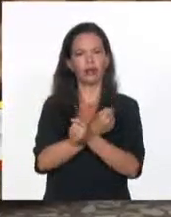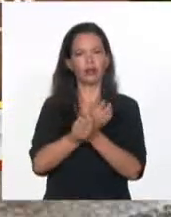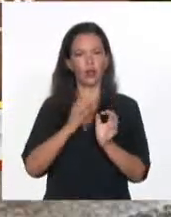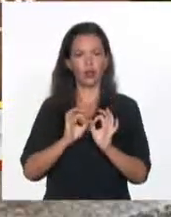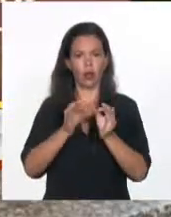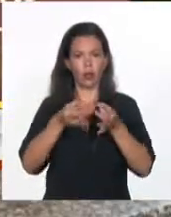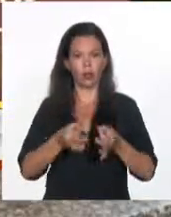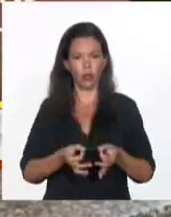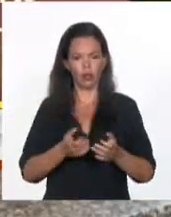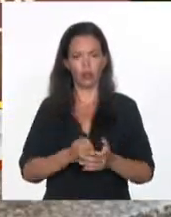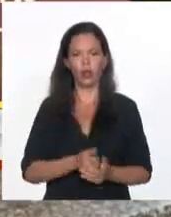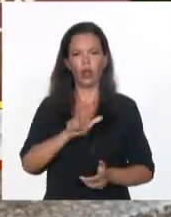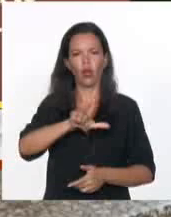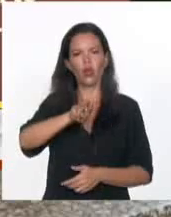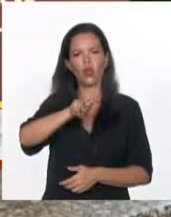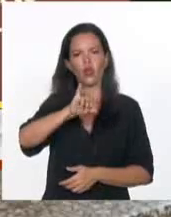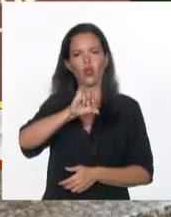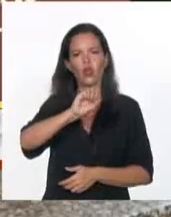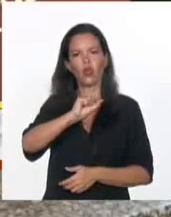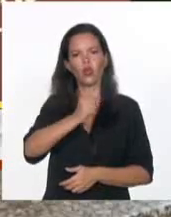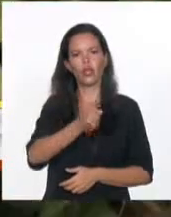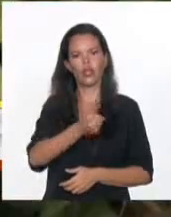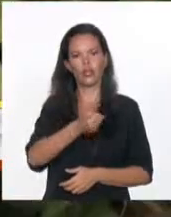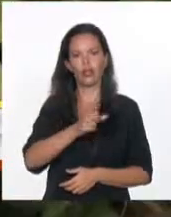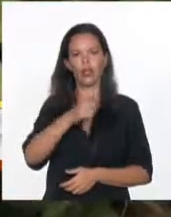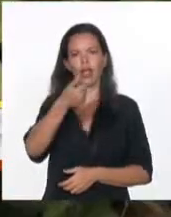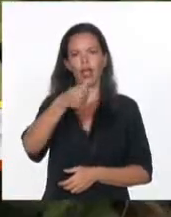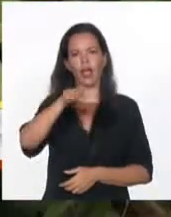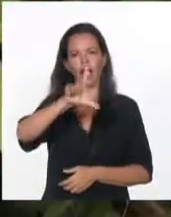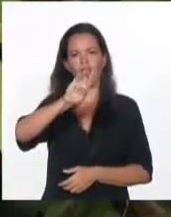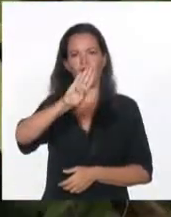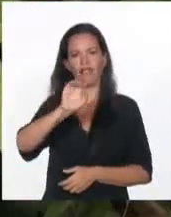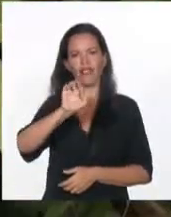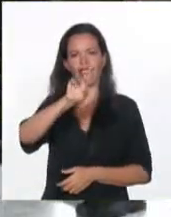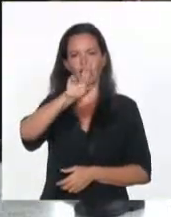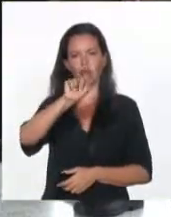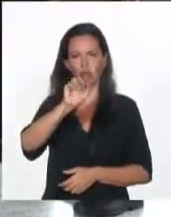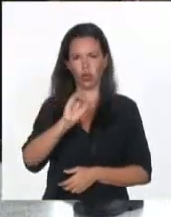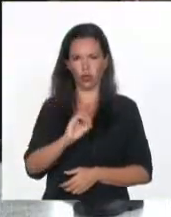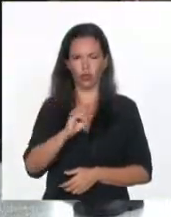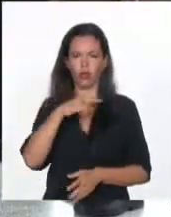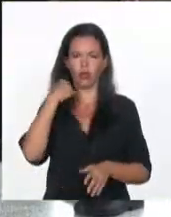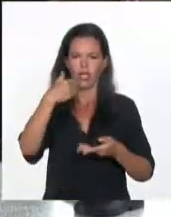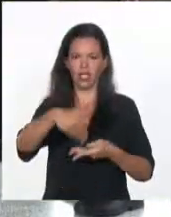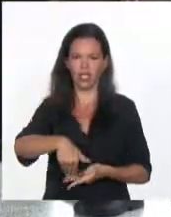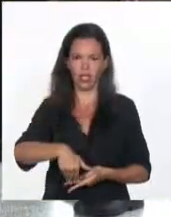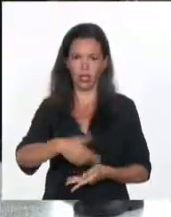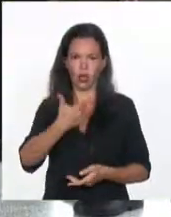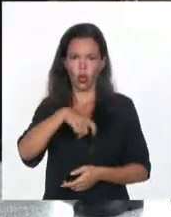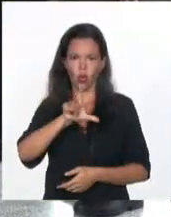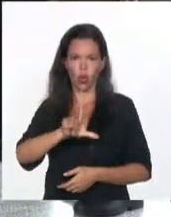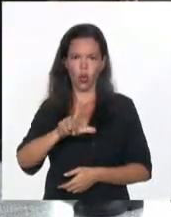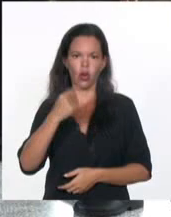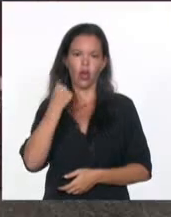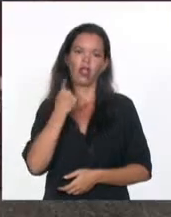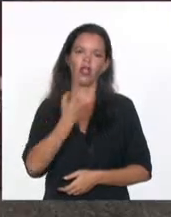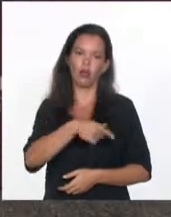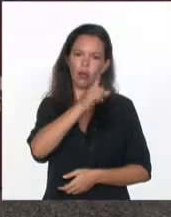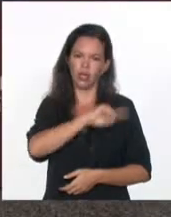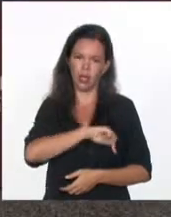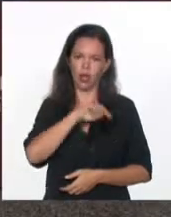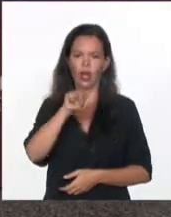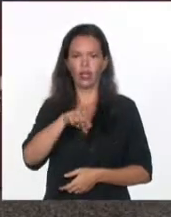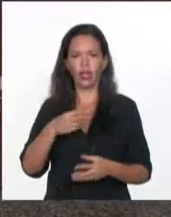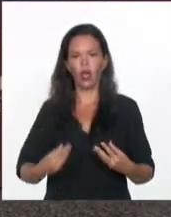Alberto Rodríguez López Calleja, fallecido el 1 de julio del pasado año. Aquí se unirán para la eternidad a las del general